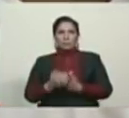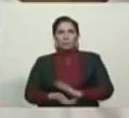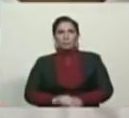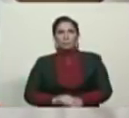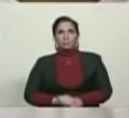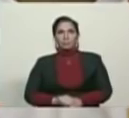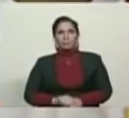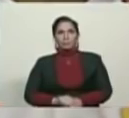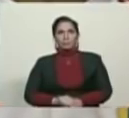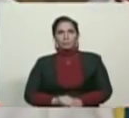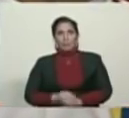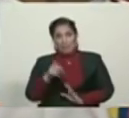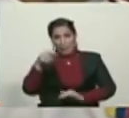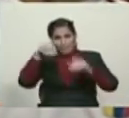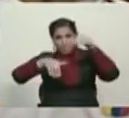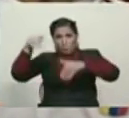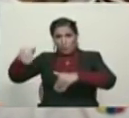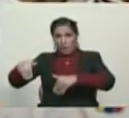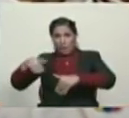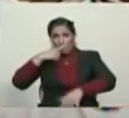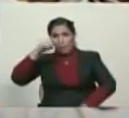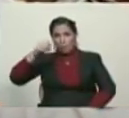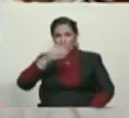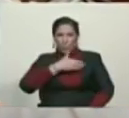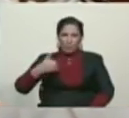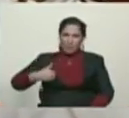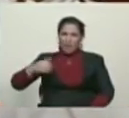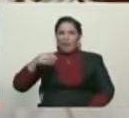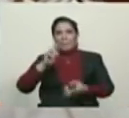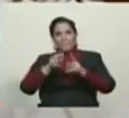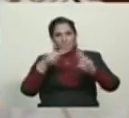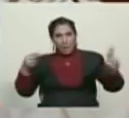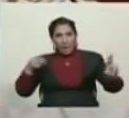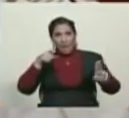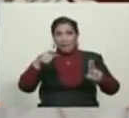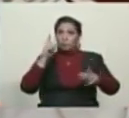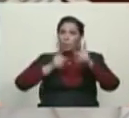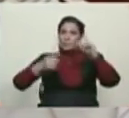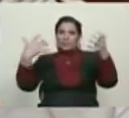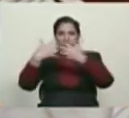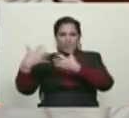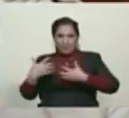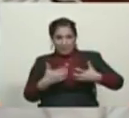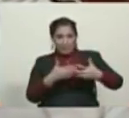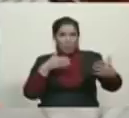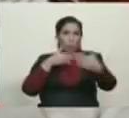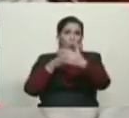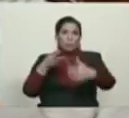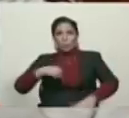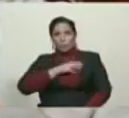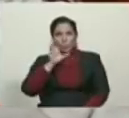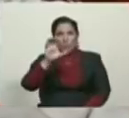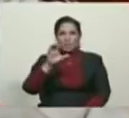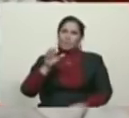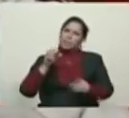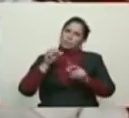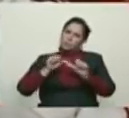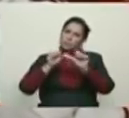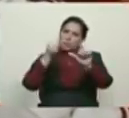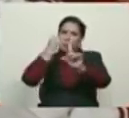Esos que votaron por Nicolás Maduro, esos que quieren paz, esos que a pesar de la guerra económica contra nuestro país, siguen